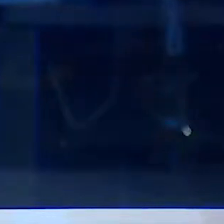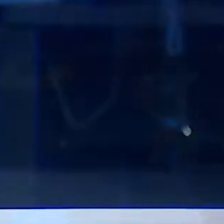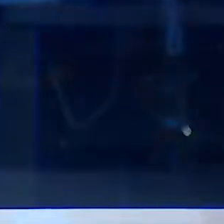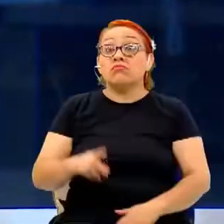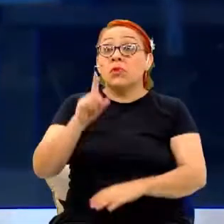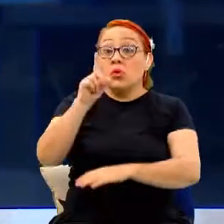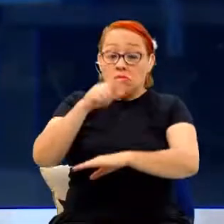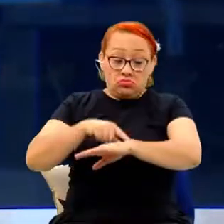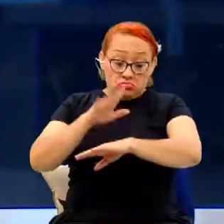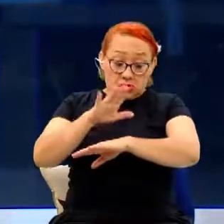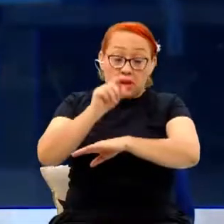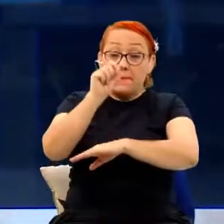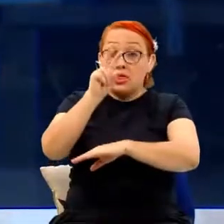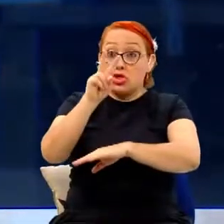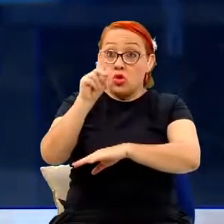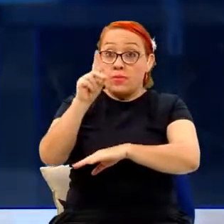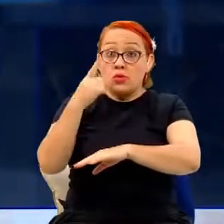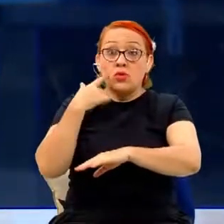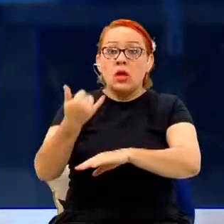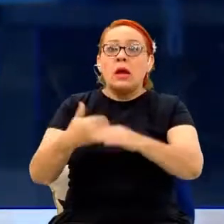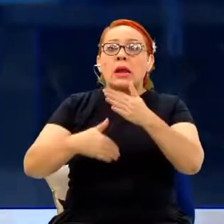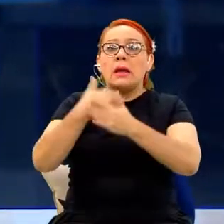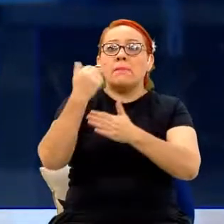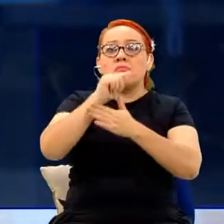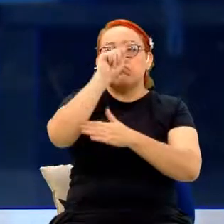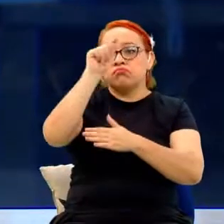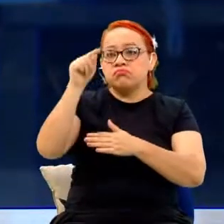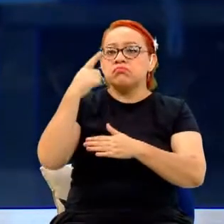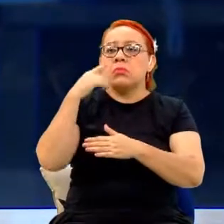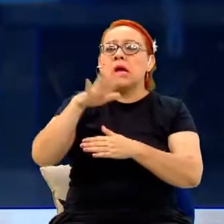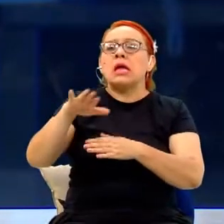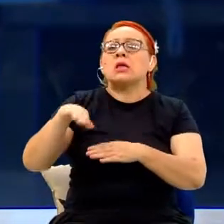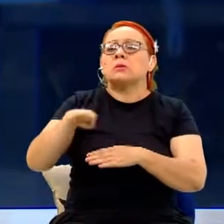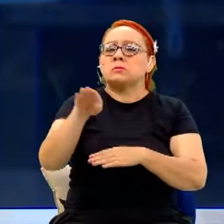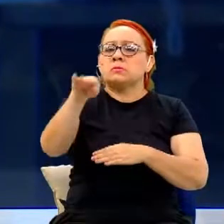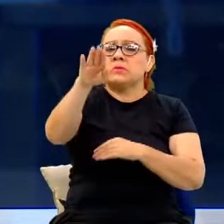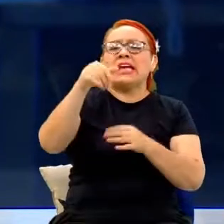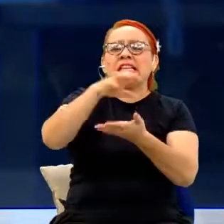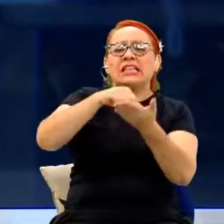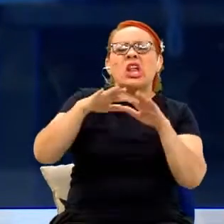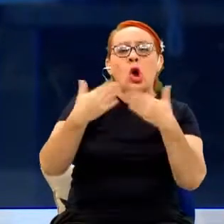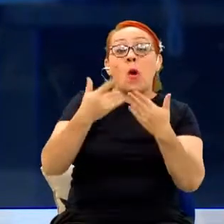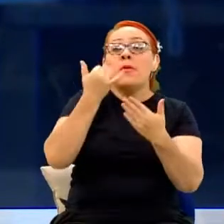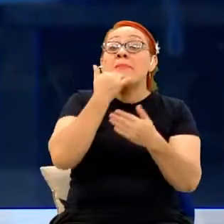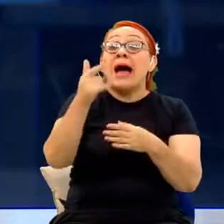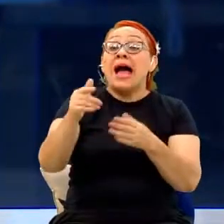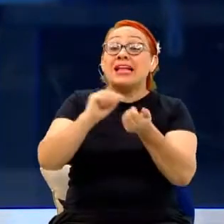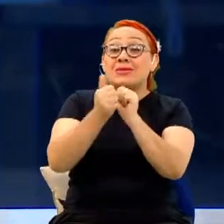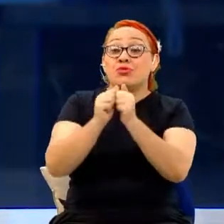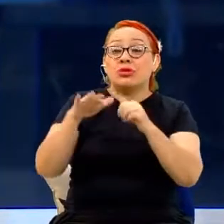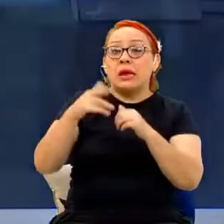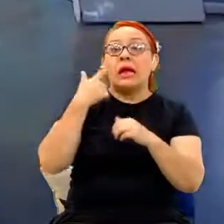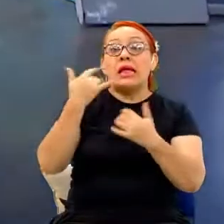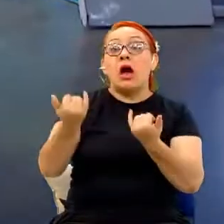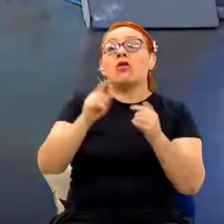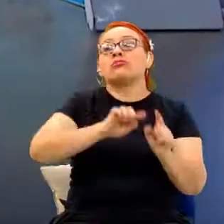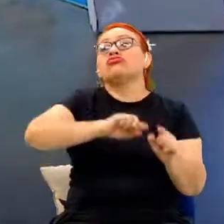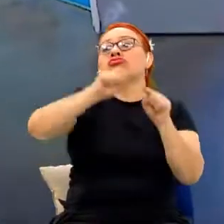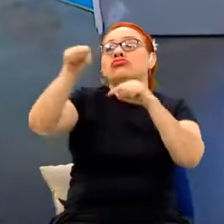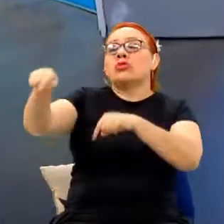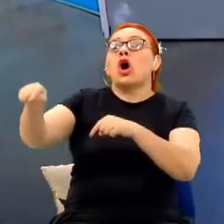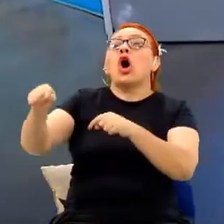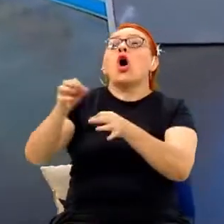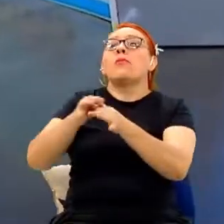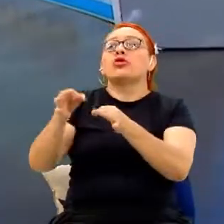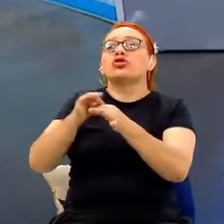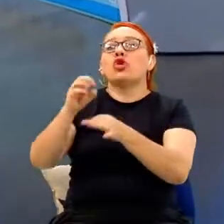Y a la 1 de la tarde, 21 minutos, momento de iniciar un recorrido por las vías de Santander para conocer la información deportiva. Y por eso nos desplazamos hasta el municipio de